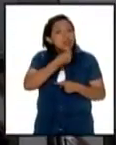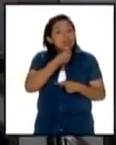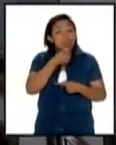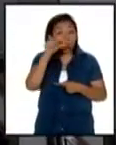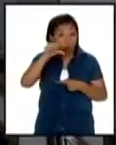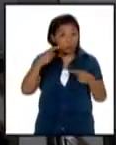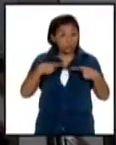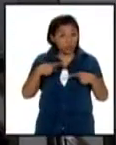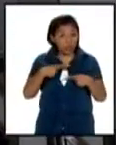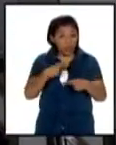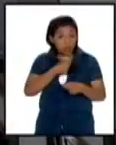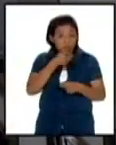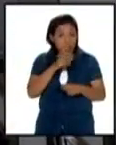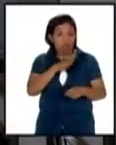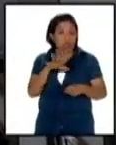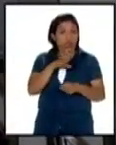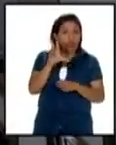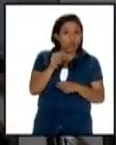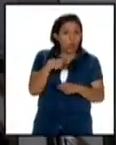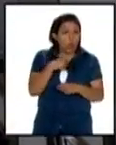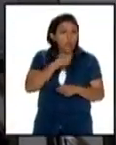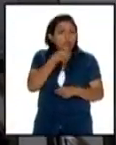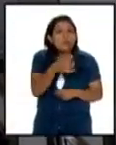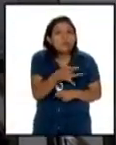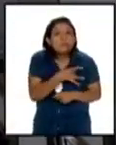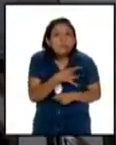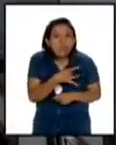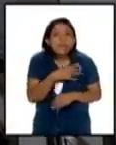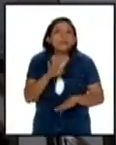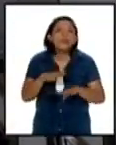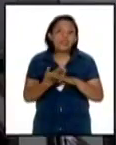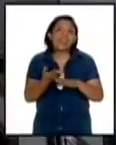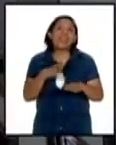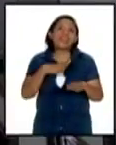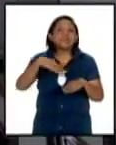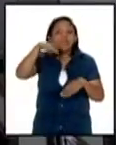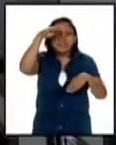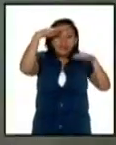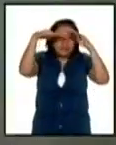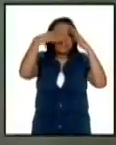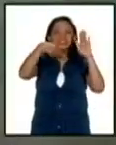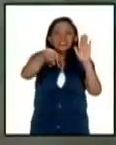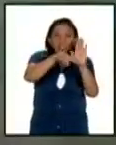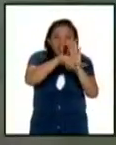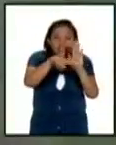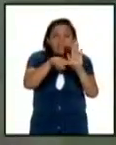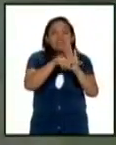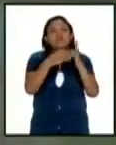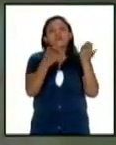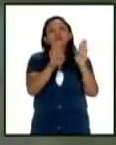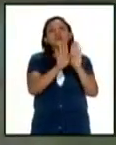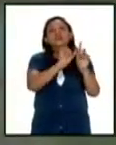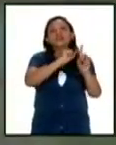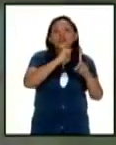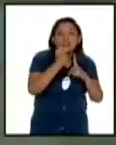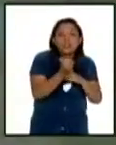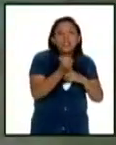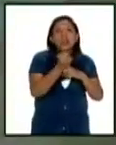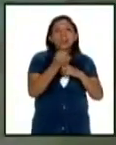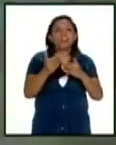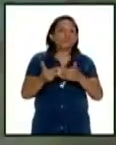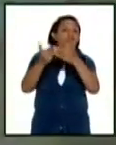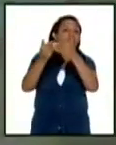quiere envejecer, le tiene miedo a la vejez por todos estos prejuicios, por todas estas condiciones, por todas estas situaciones de